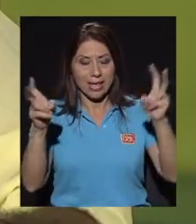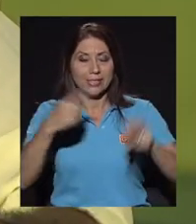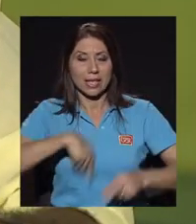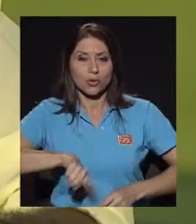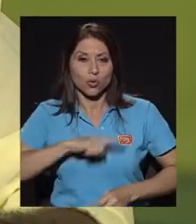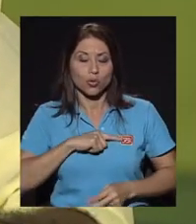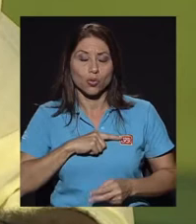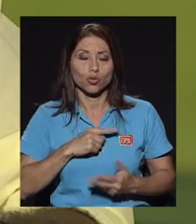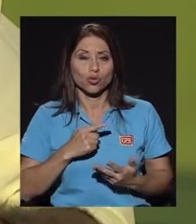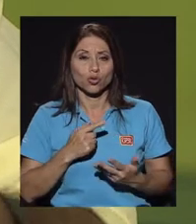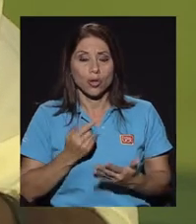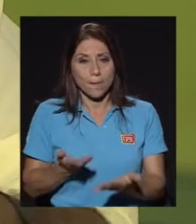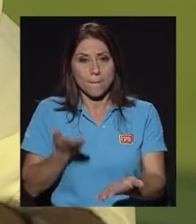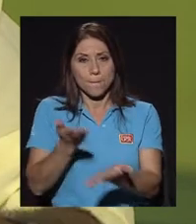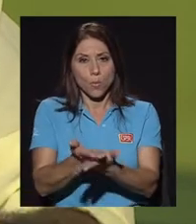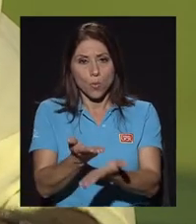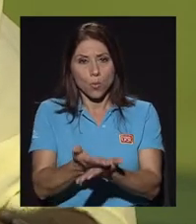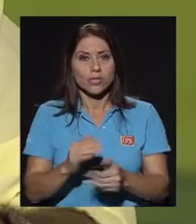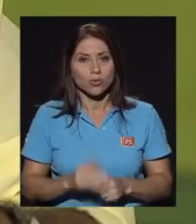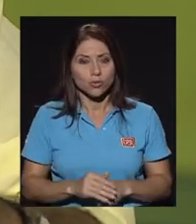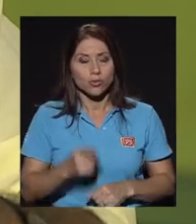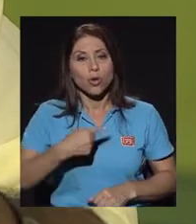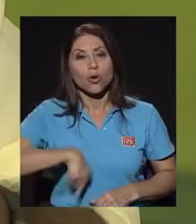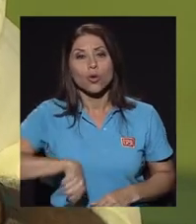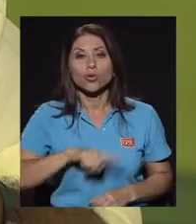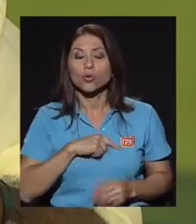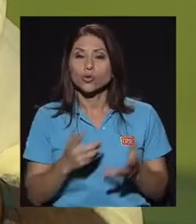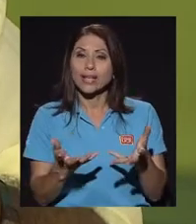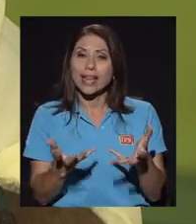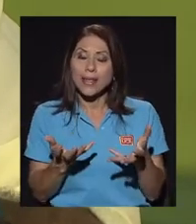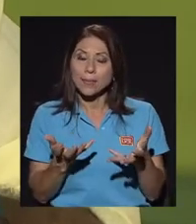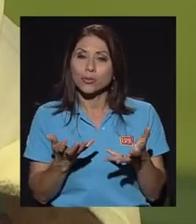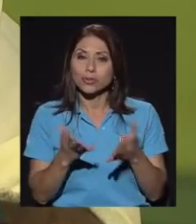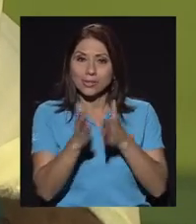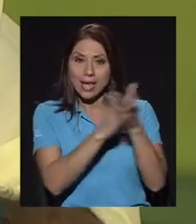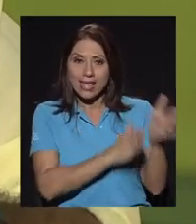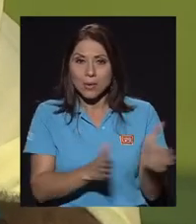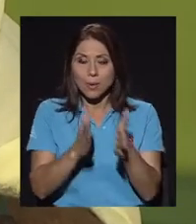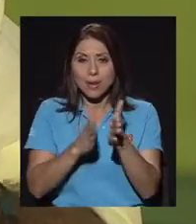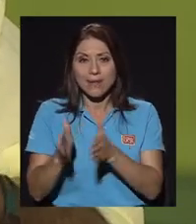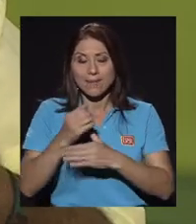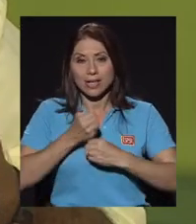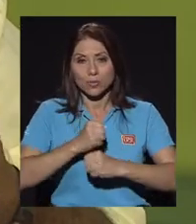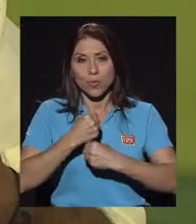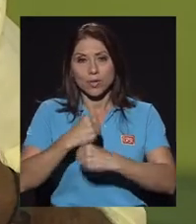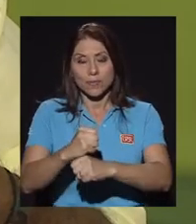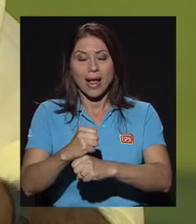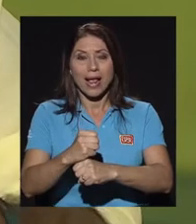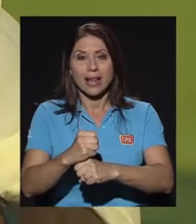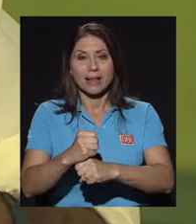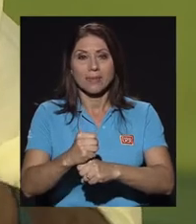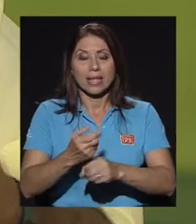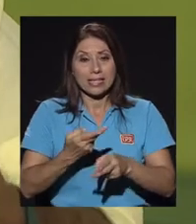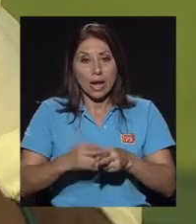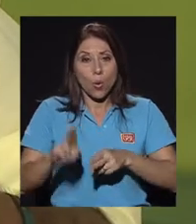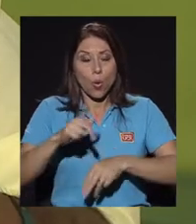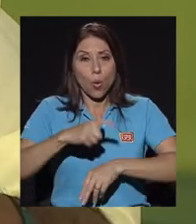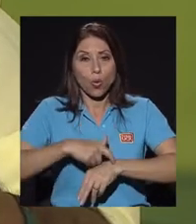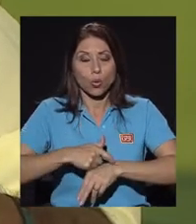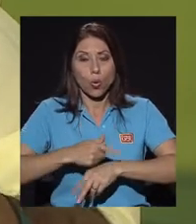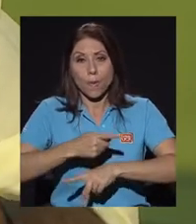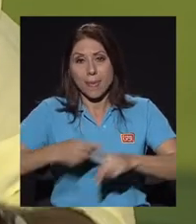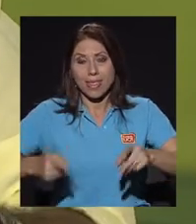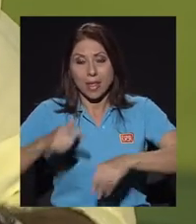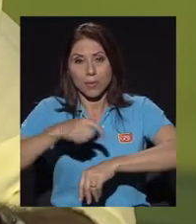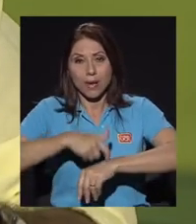ejes que tenemos propuestos. Entonces queremos que haya una planificación municipal que sea a corto, a mediano